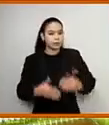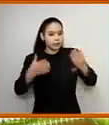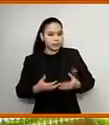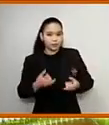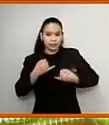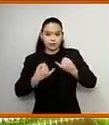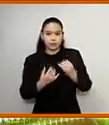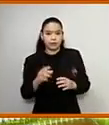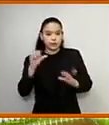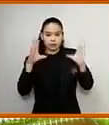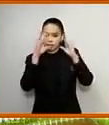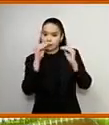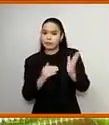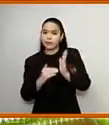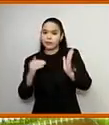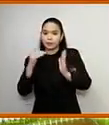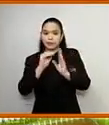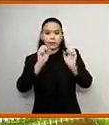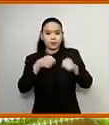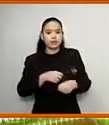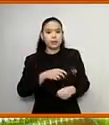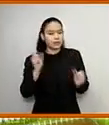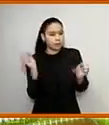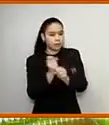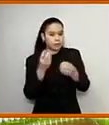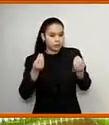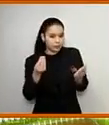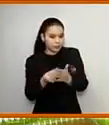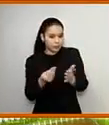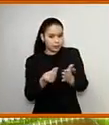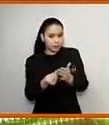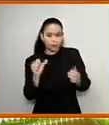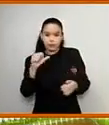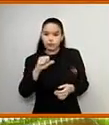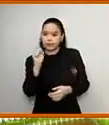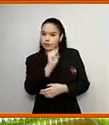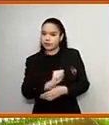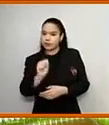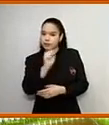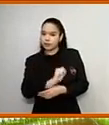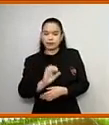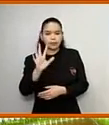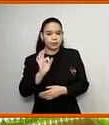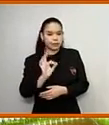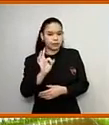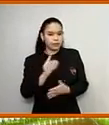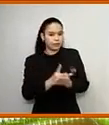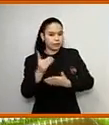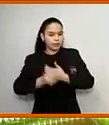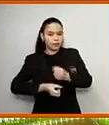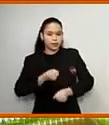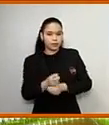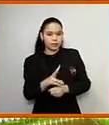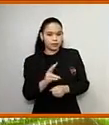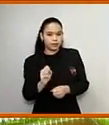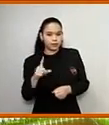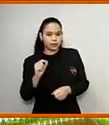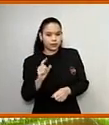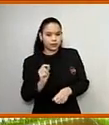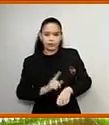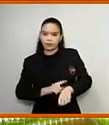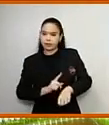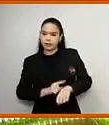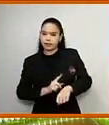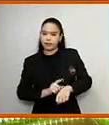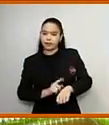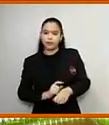Bienvenidos a esta noche millonaria donde podrán ganar mucho dinero. Hoy es sábado 19 de diciembre del año 2020 cuando el reloj marca